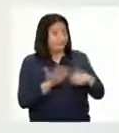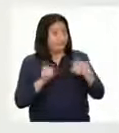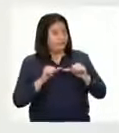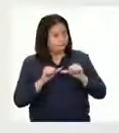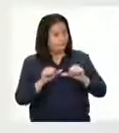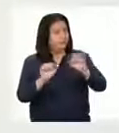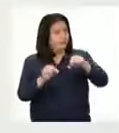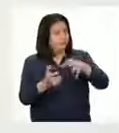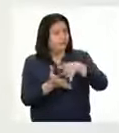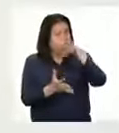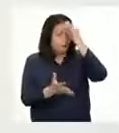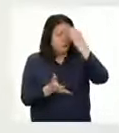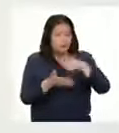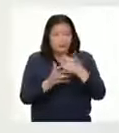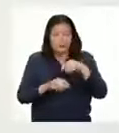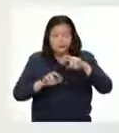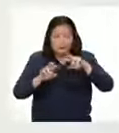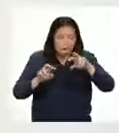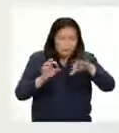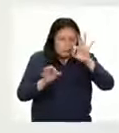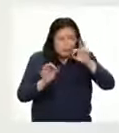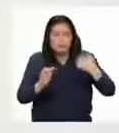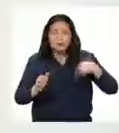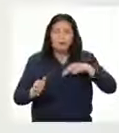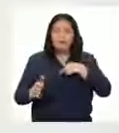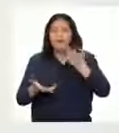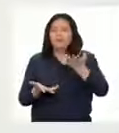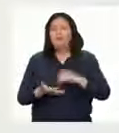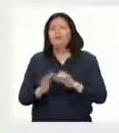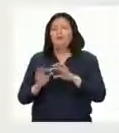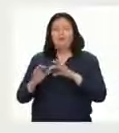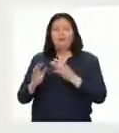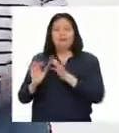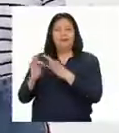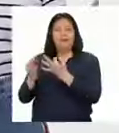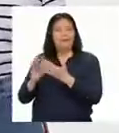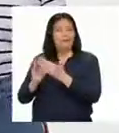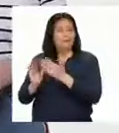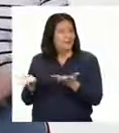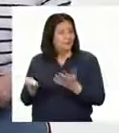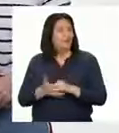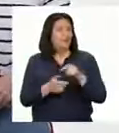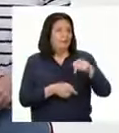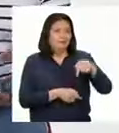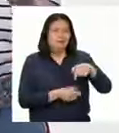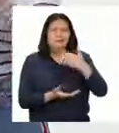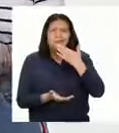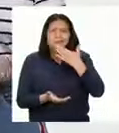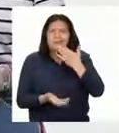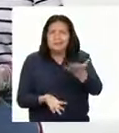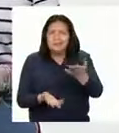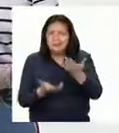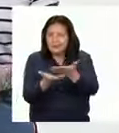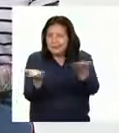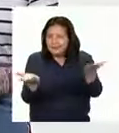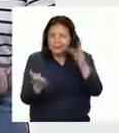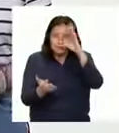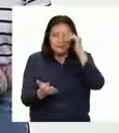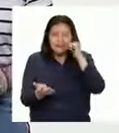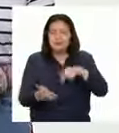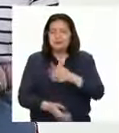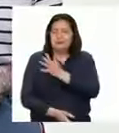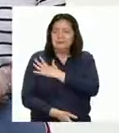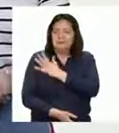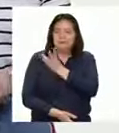seguir aprendiendo y descubriendo sobre nosotros, nuestras familias y nuestra comunidad. Esta actividad está dirigida a ustedes, chicos y chicas de